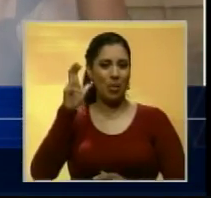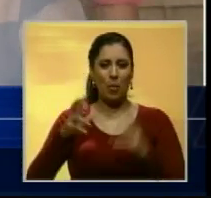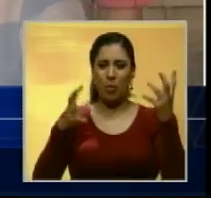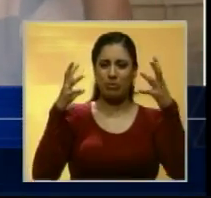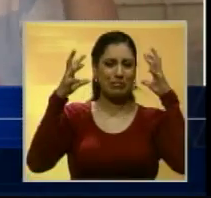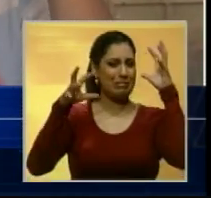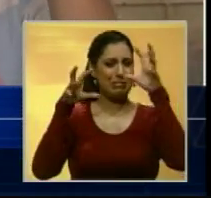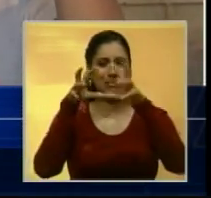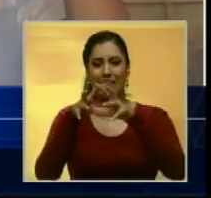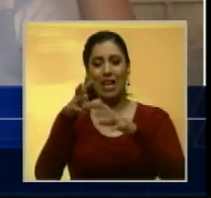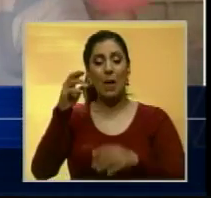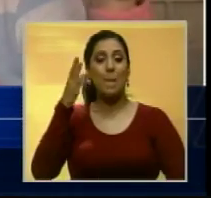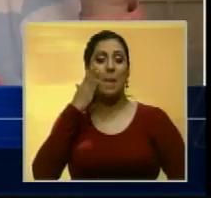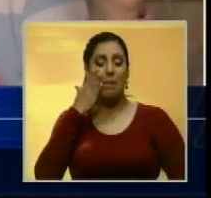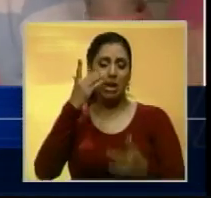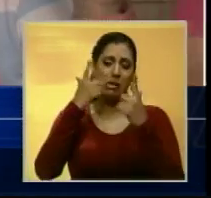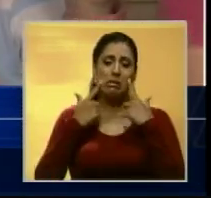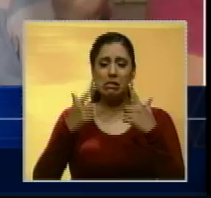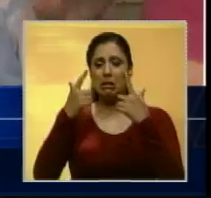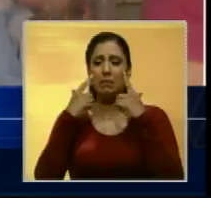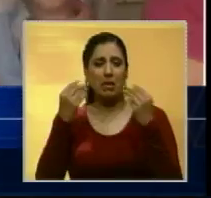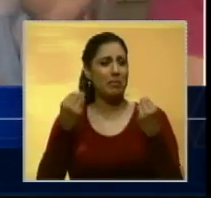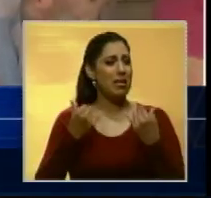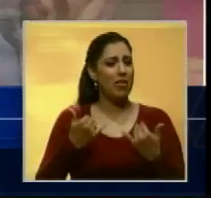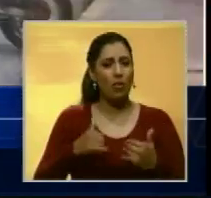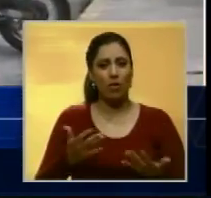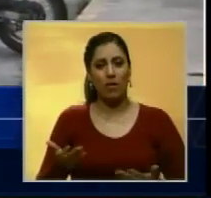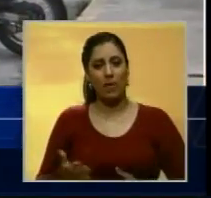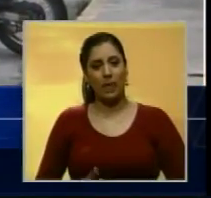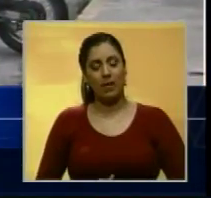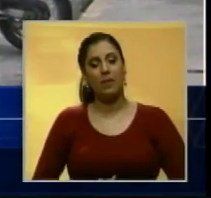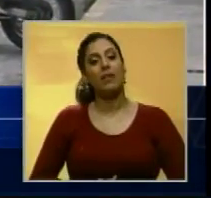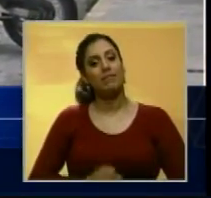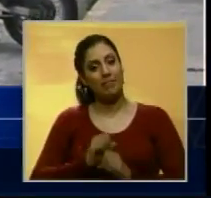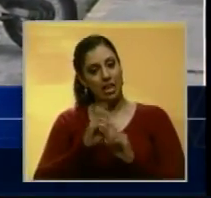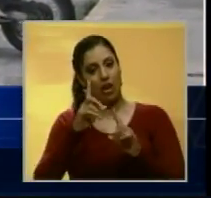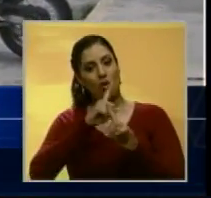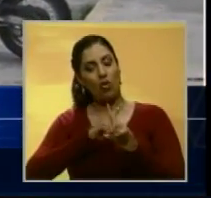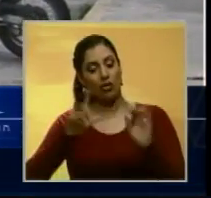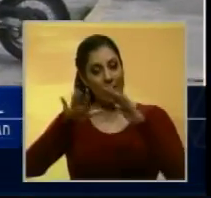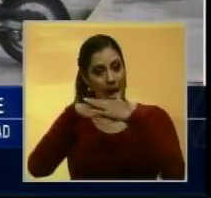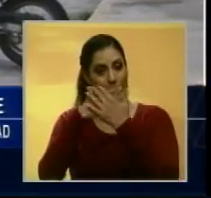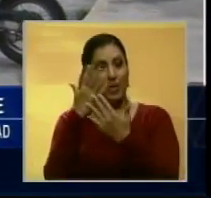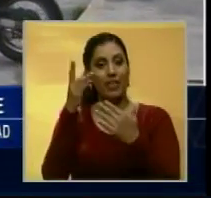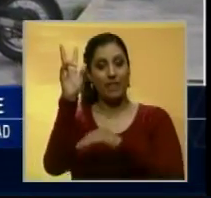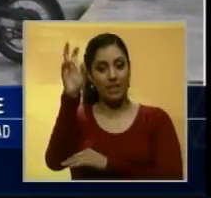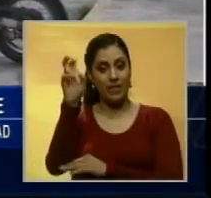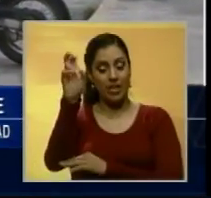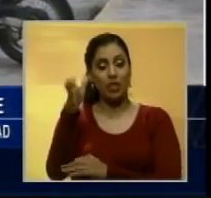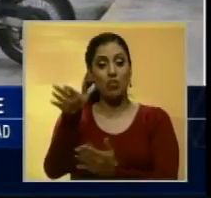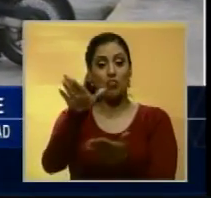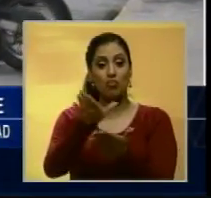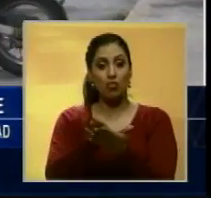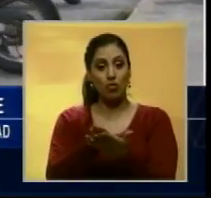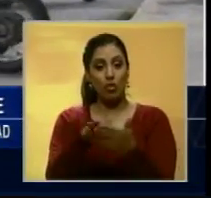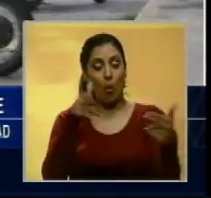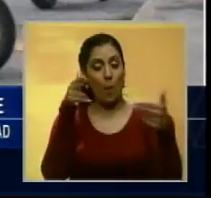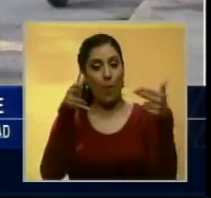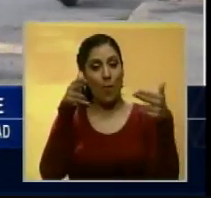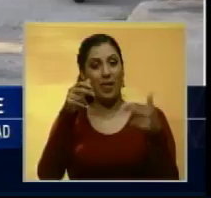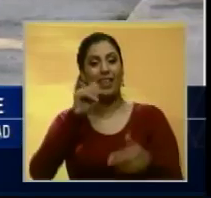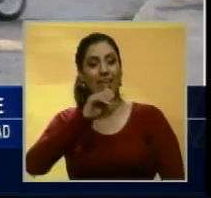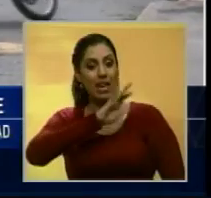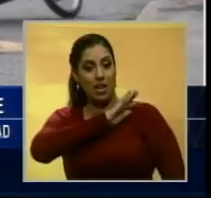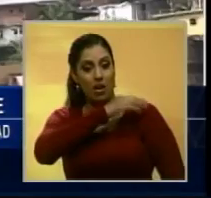de gente, las madres llorando de los niños, claro. En otro caso también la madrugada de este viernes murió tras un enfrentamiento con